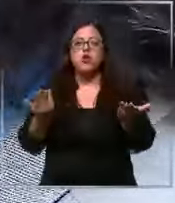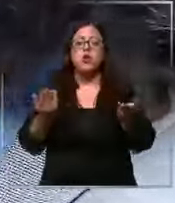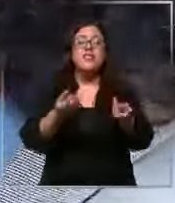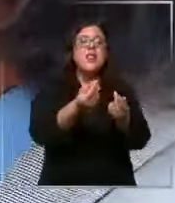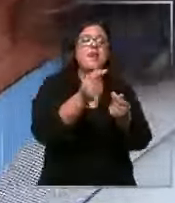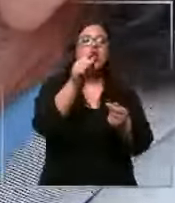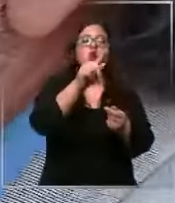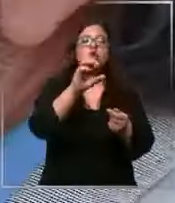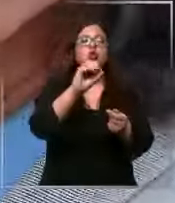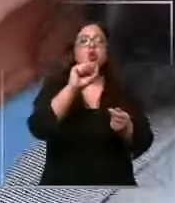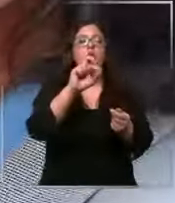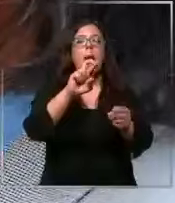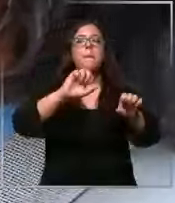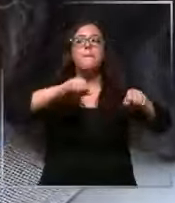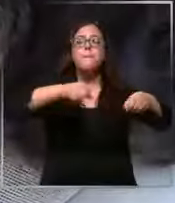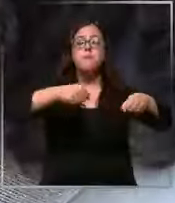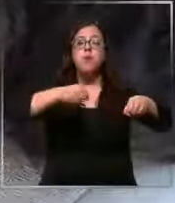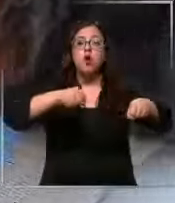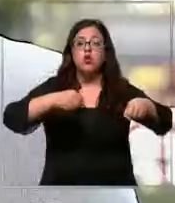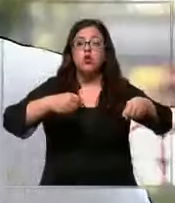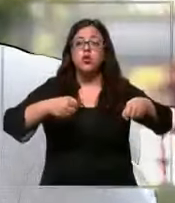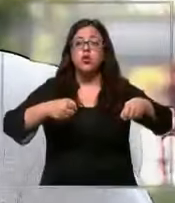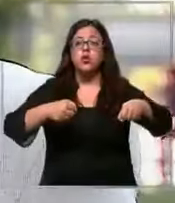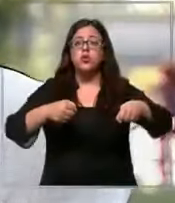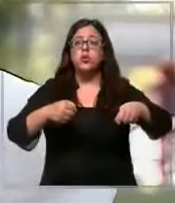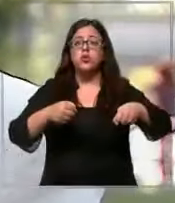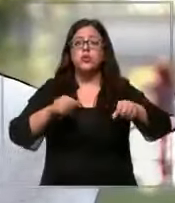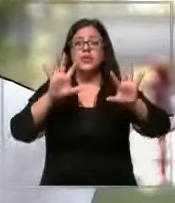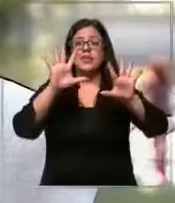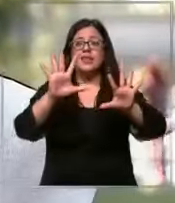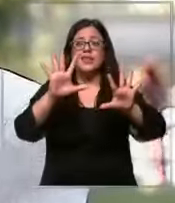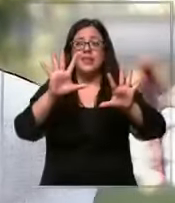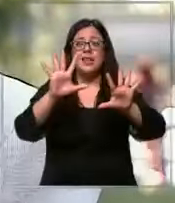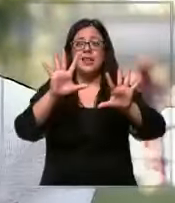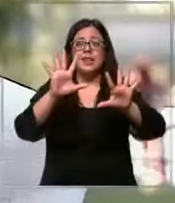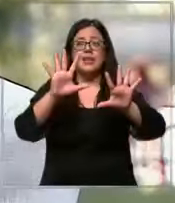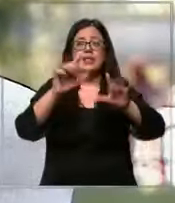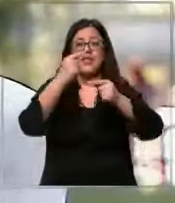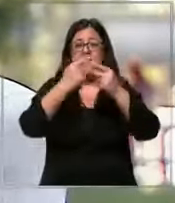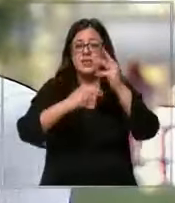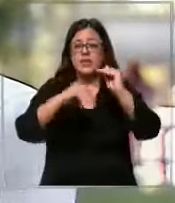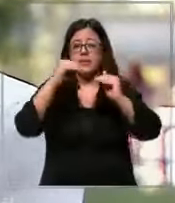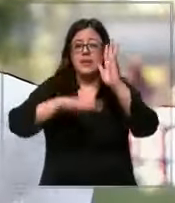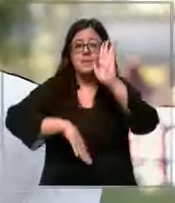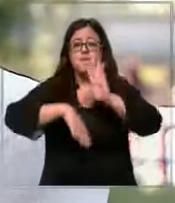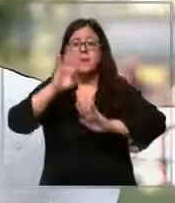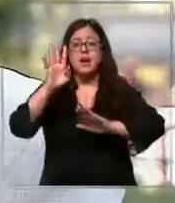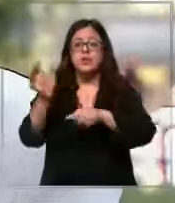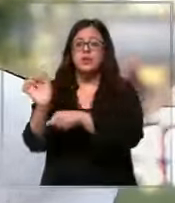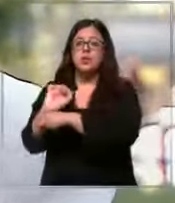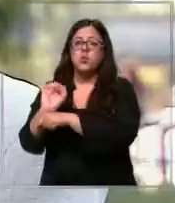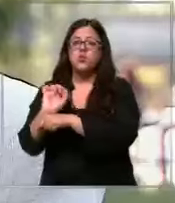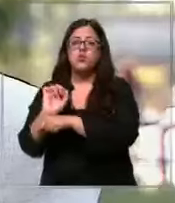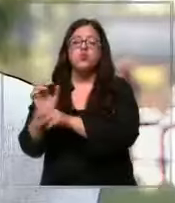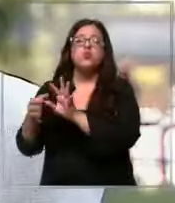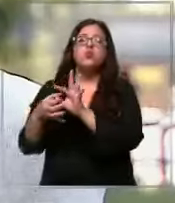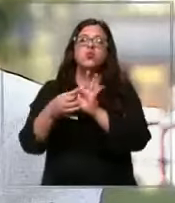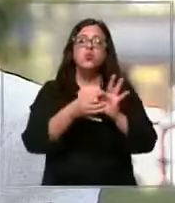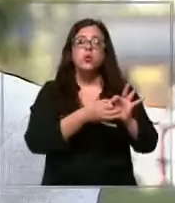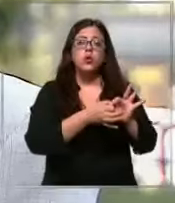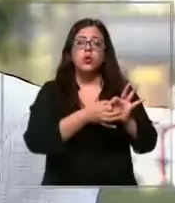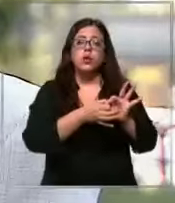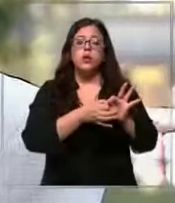swap de una moto es como 10 veces el valor de, y a veces más, del de un vehículo, porque